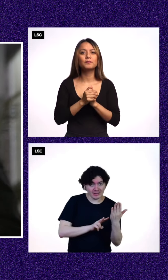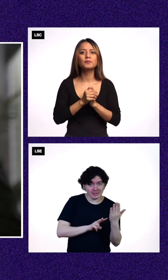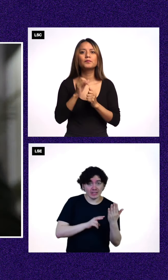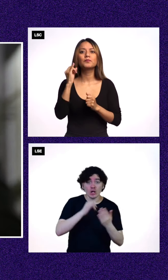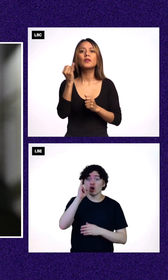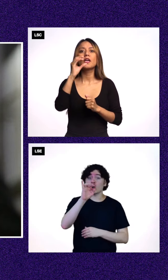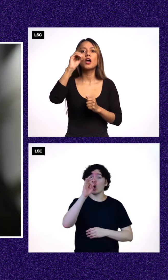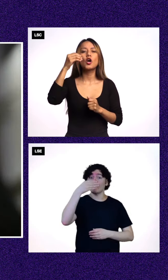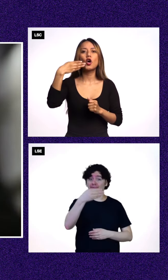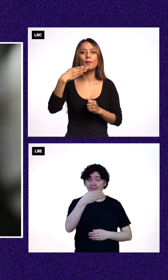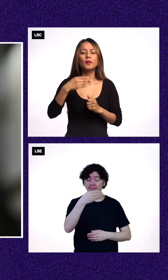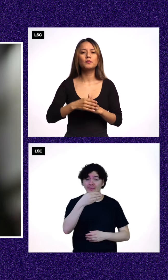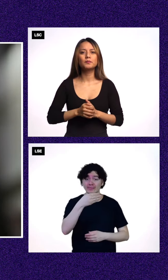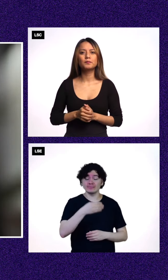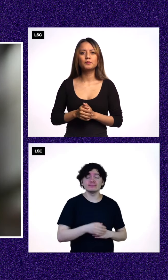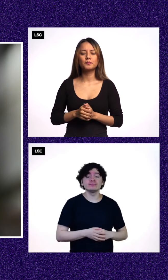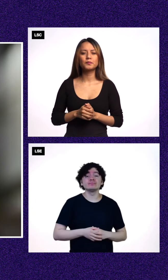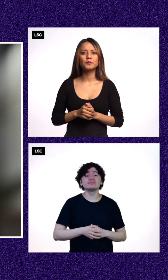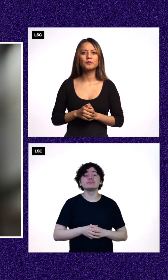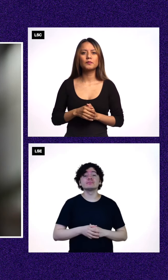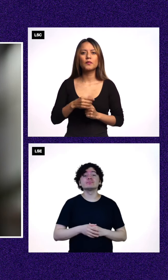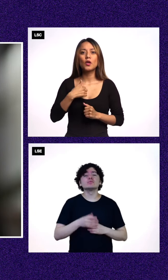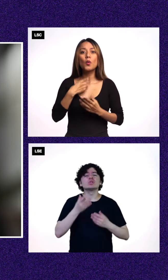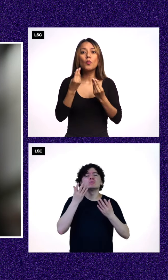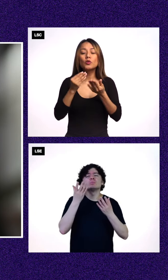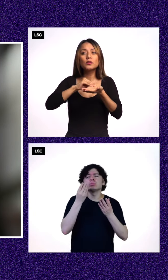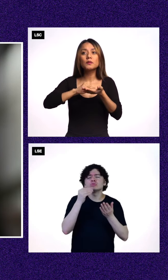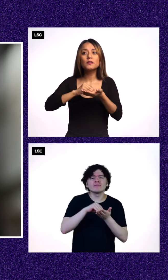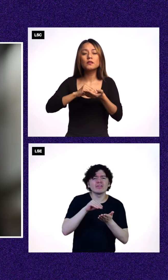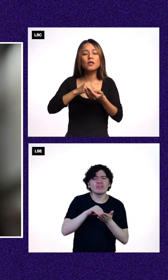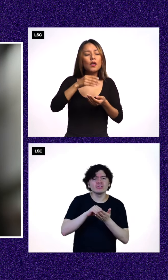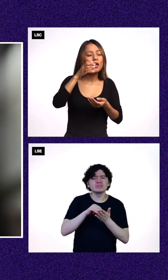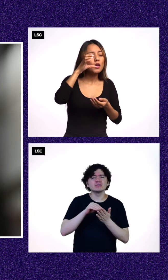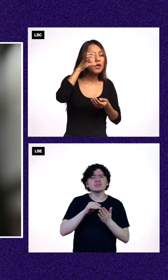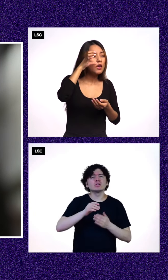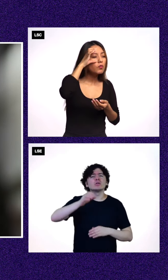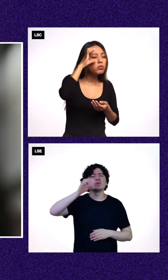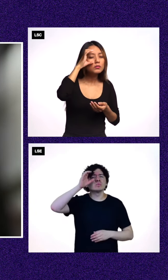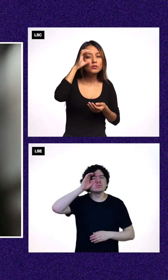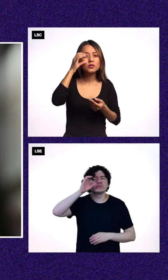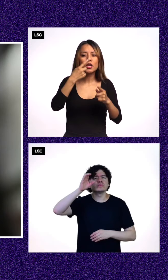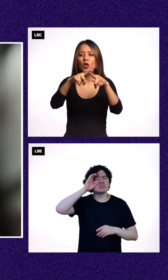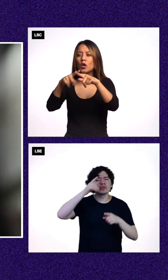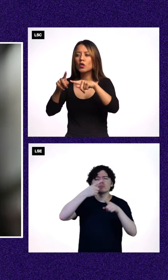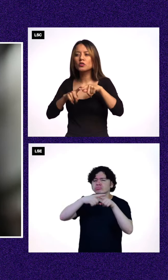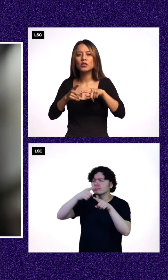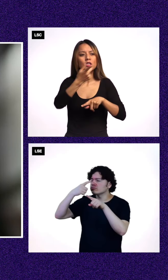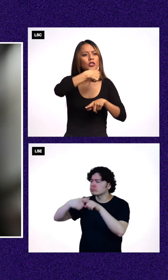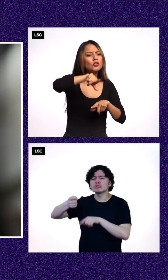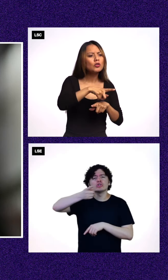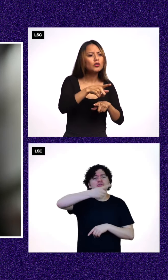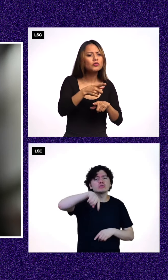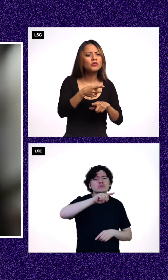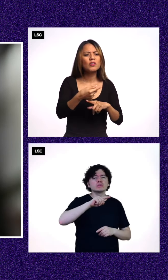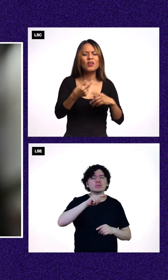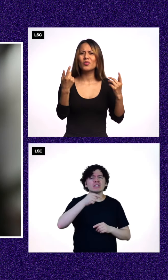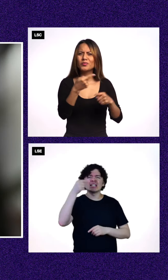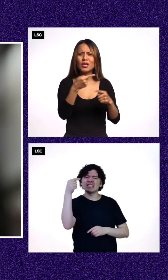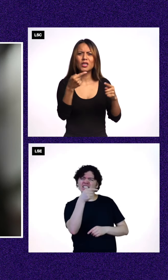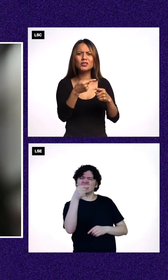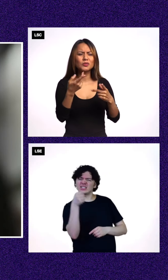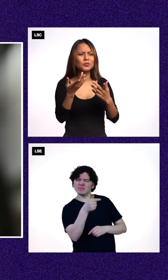Job y dijo, muchas veces he oído cosas como esta. Consoladores molestos sois todos vosotros. ¿Tendrán fin